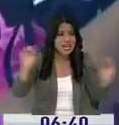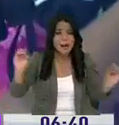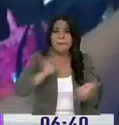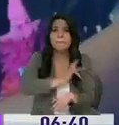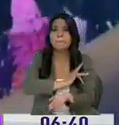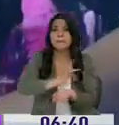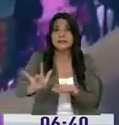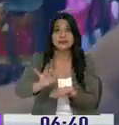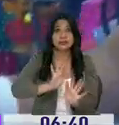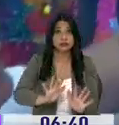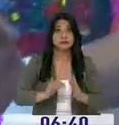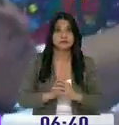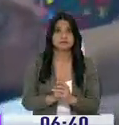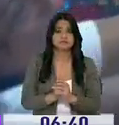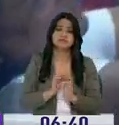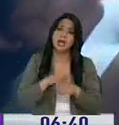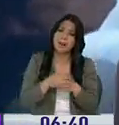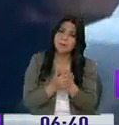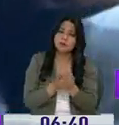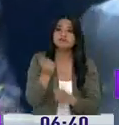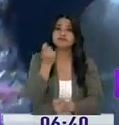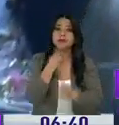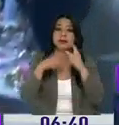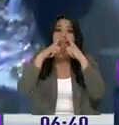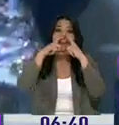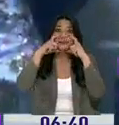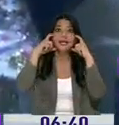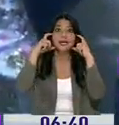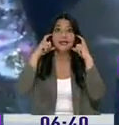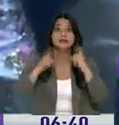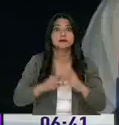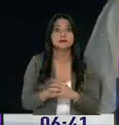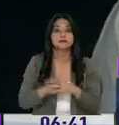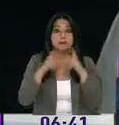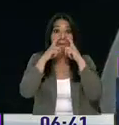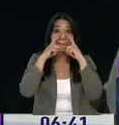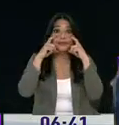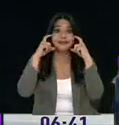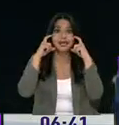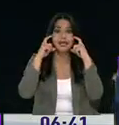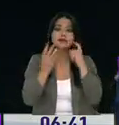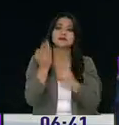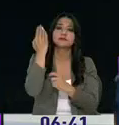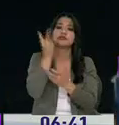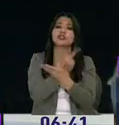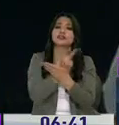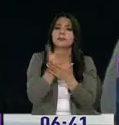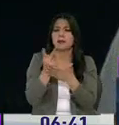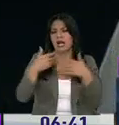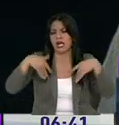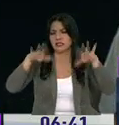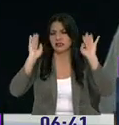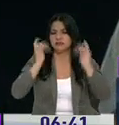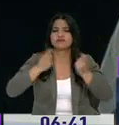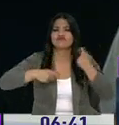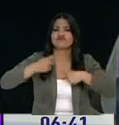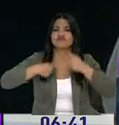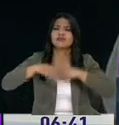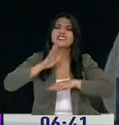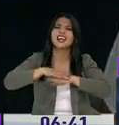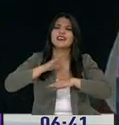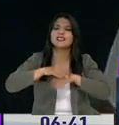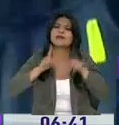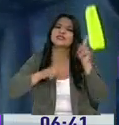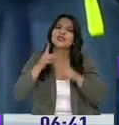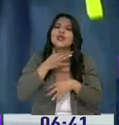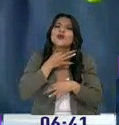aprovecharon la ocasión para ofrecer mascarillas de tela. Pues tenemos las mascarillas ya hace 2 semanas, bueno, hace tiempo, por la moda que